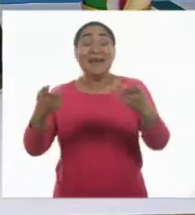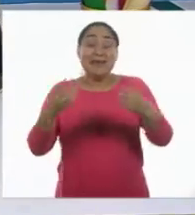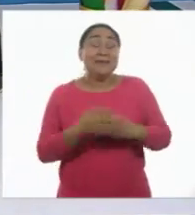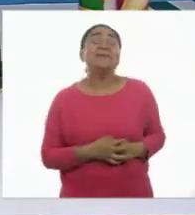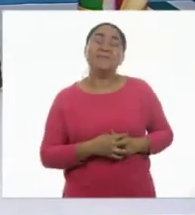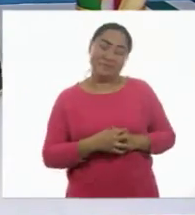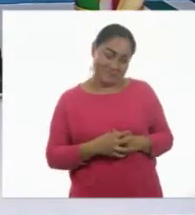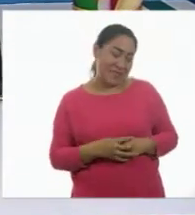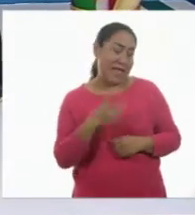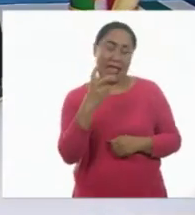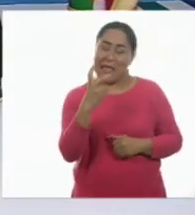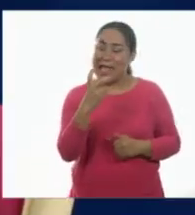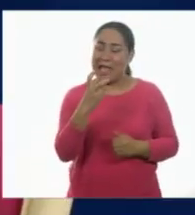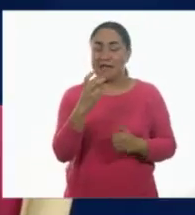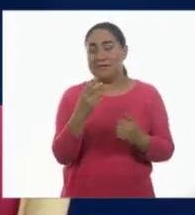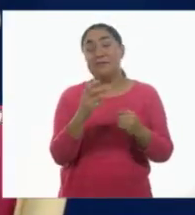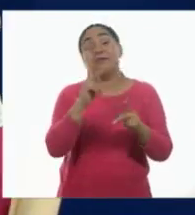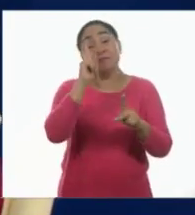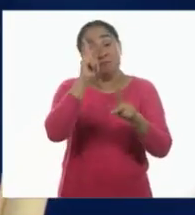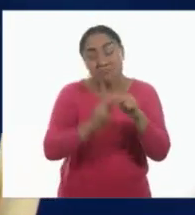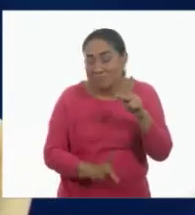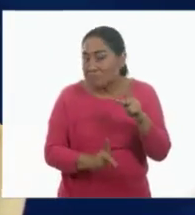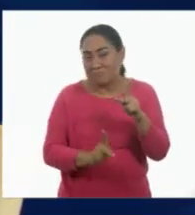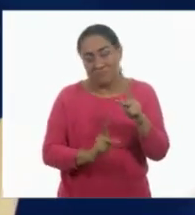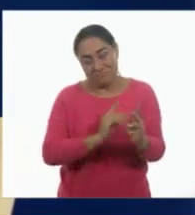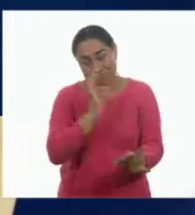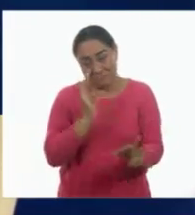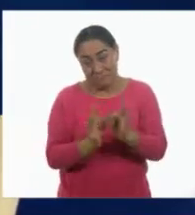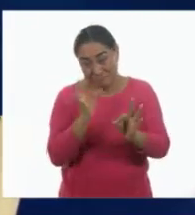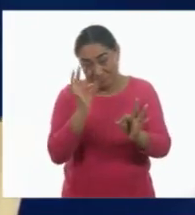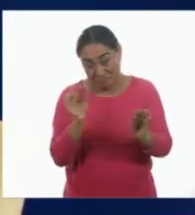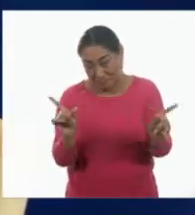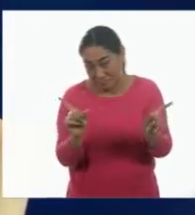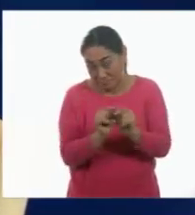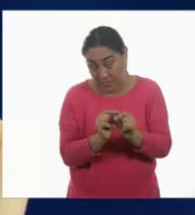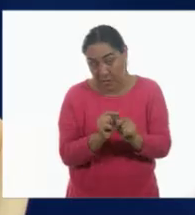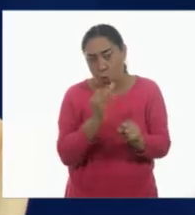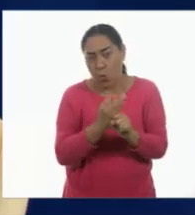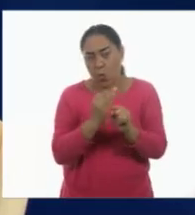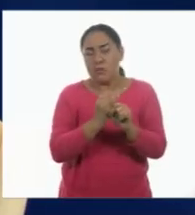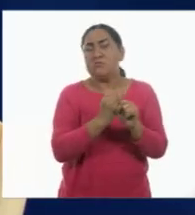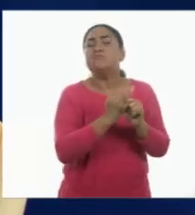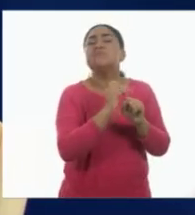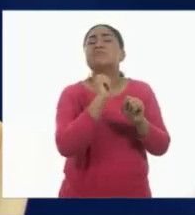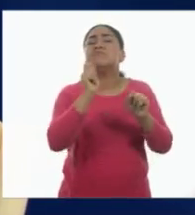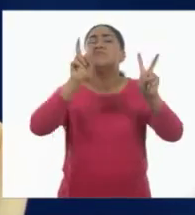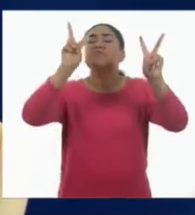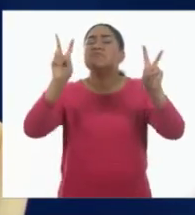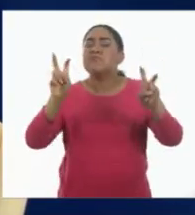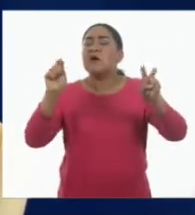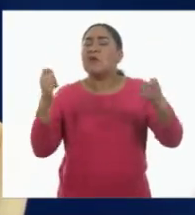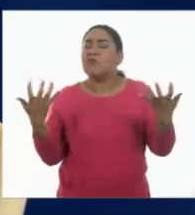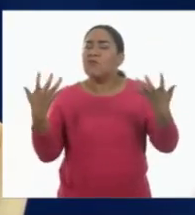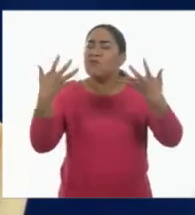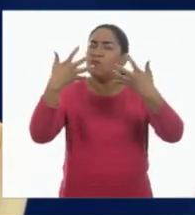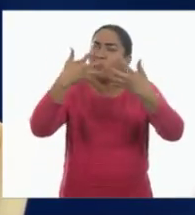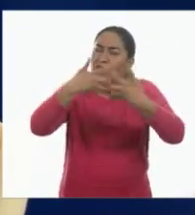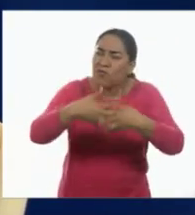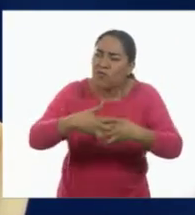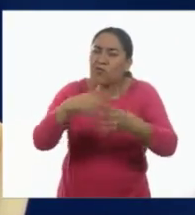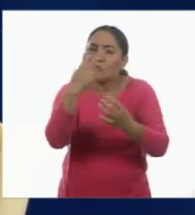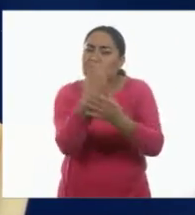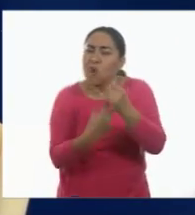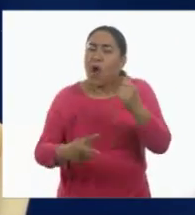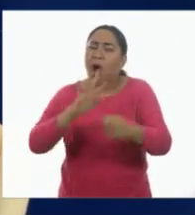Y así termina el capítulo de hoy, con este capítulo llamado Las fusiones de los